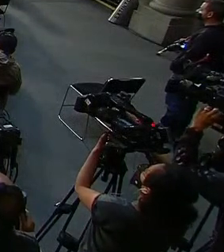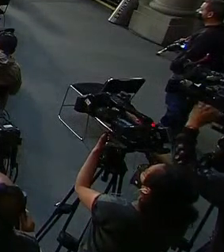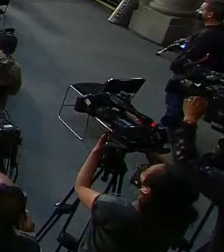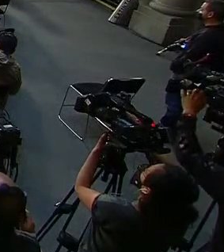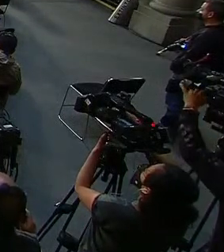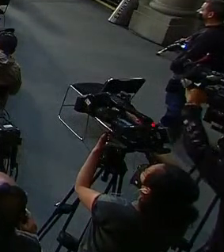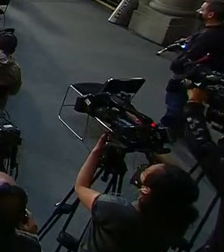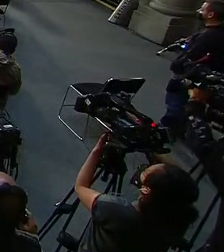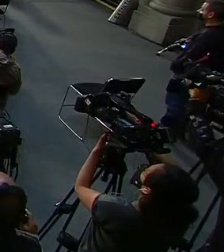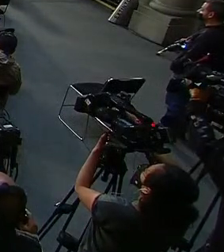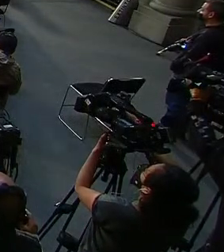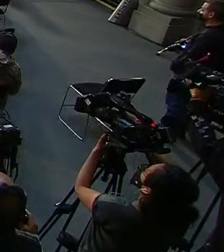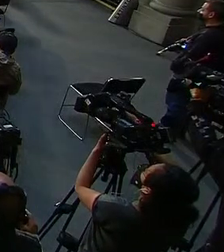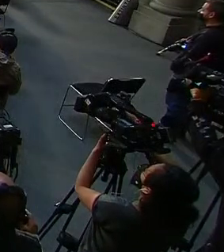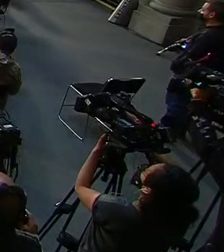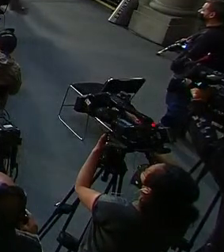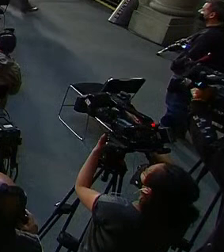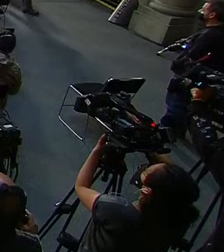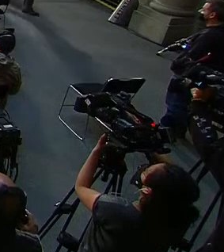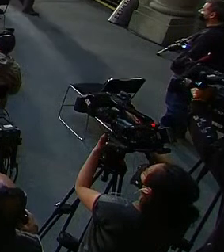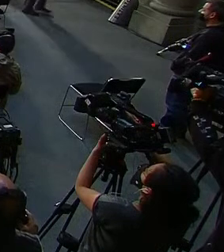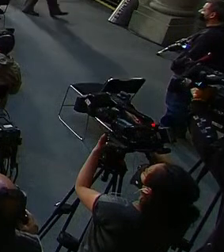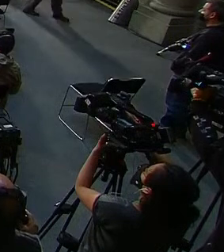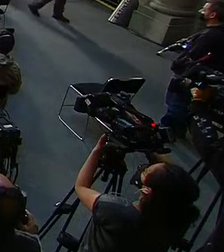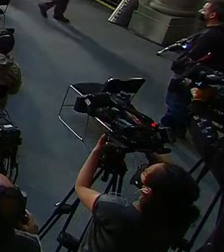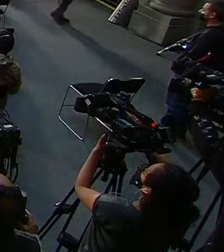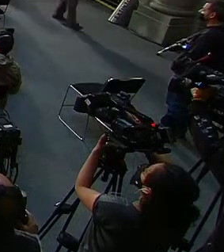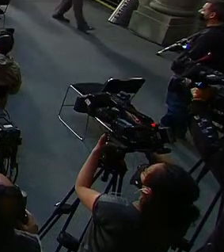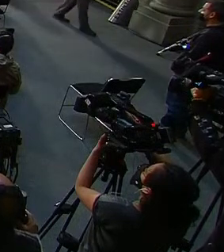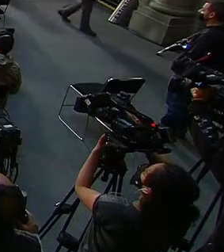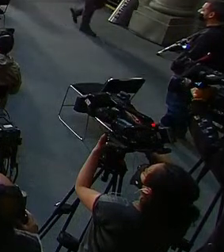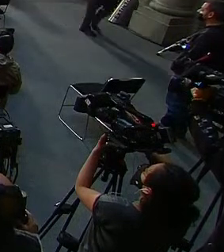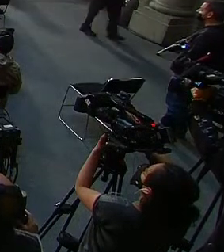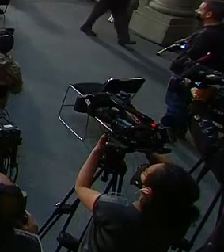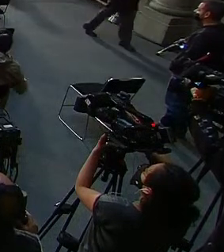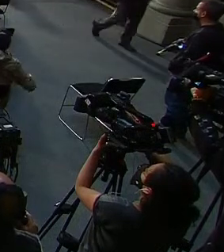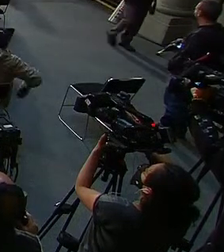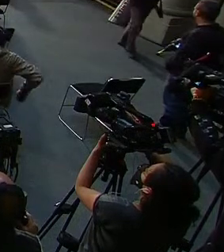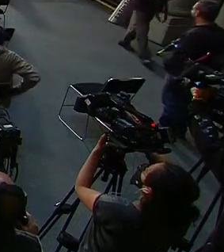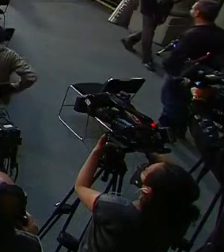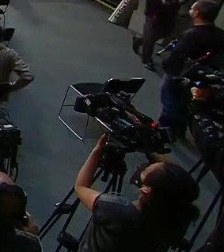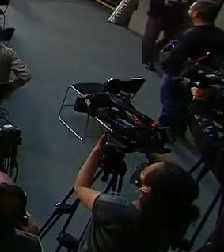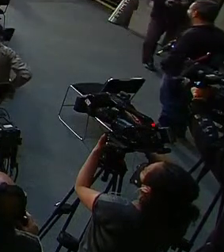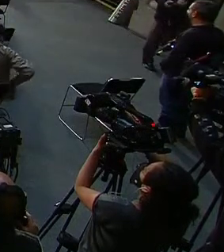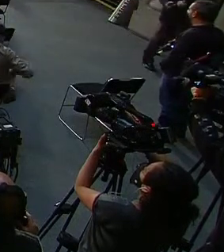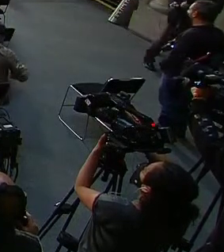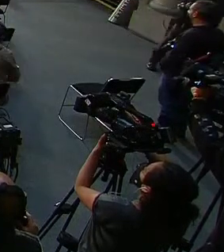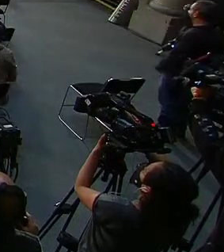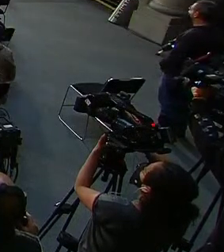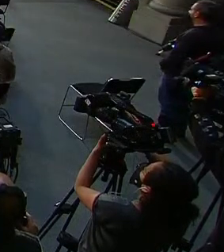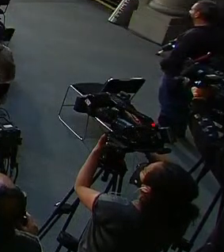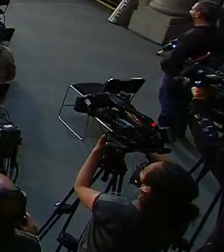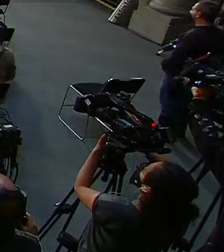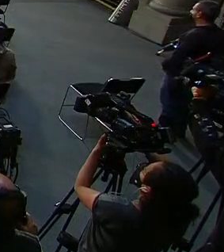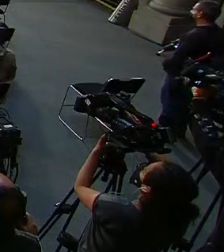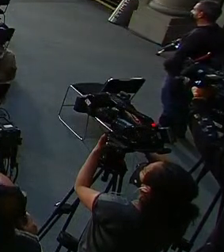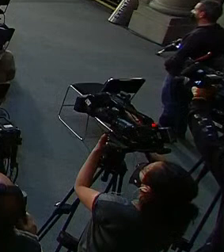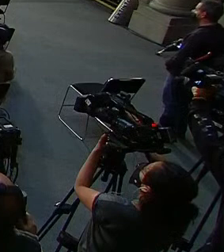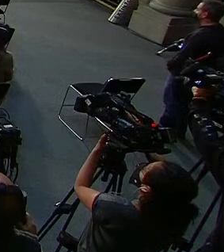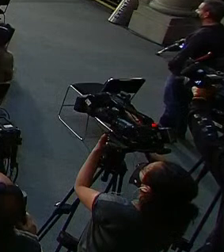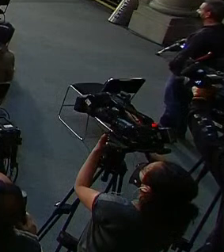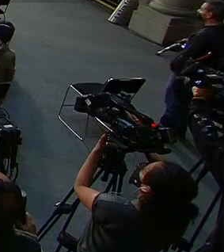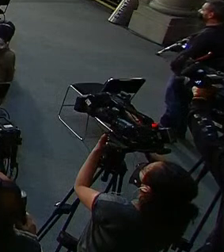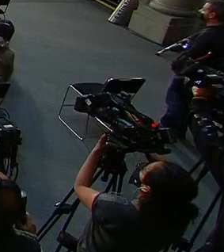Muchas gracias. Y ahora despedimos a nuestras distinguidas y distinguidos invitados para dar lugar a que